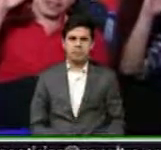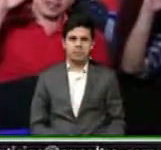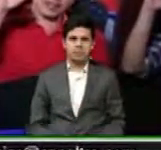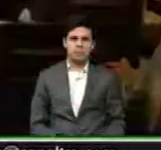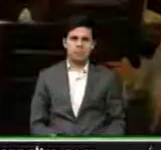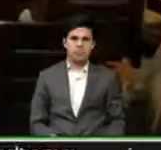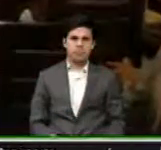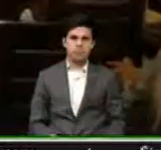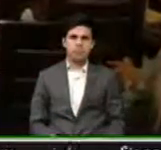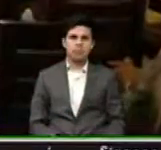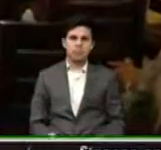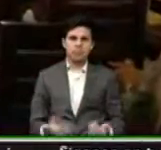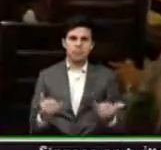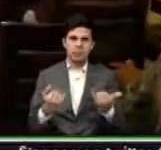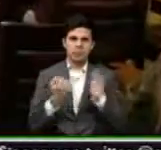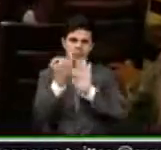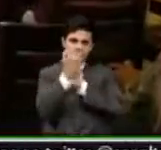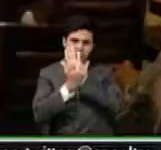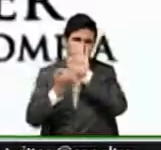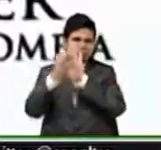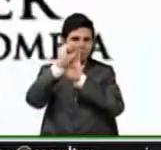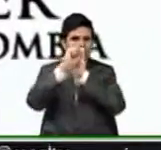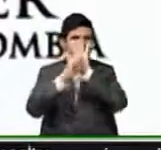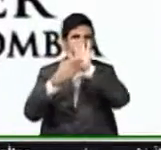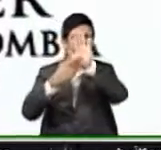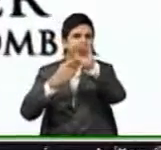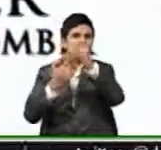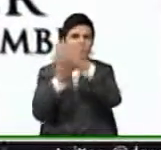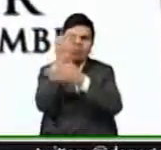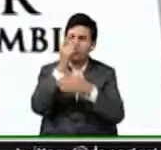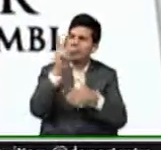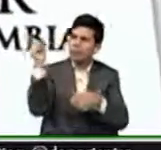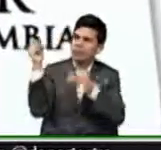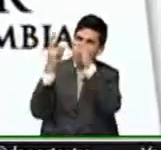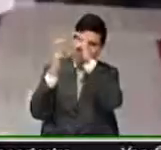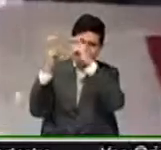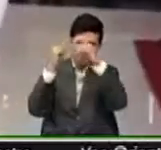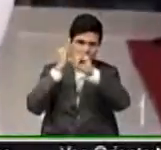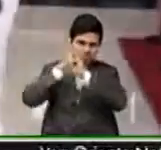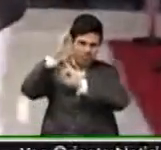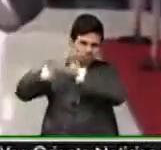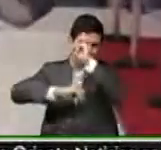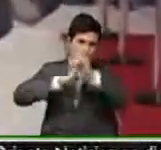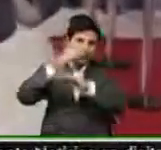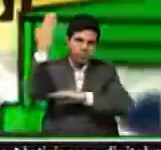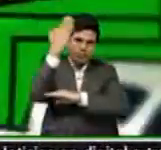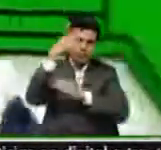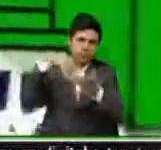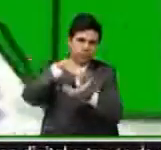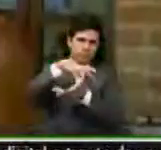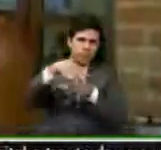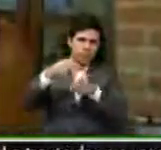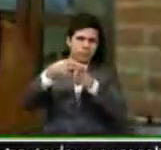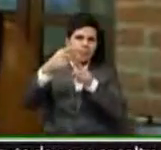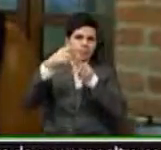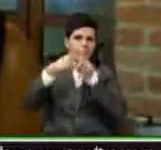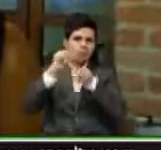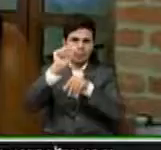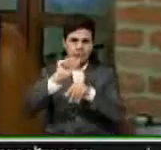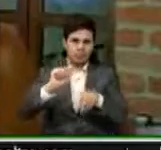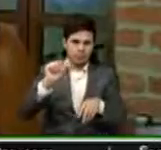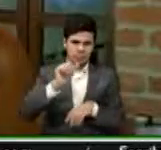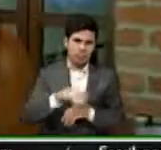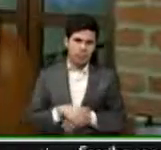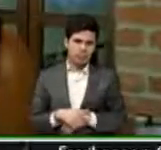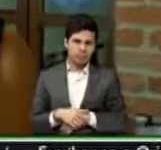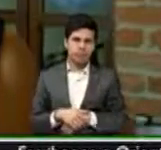se dio a conocer la nueva imagen del Festival Internacional de Cine de Santander, que se llevará a cabo en el mes de agosto. Digamos que